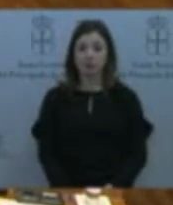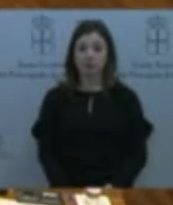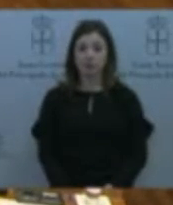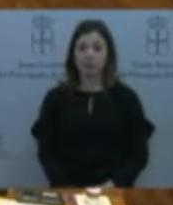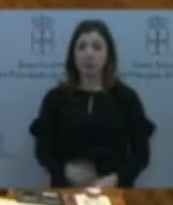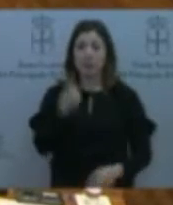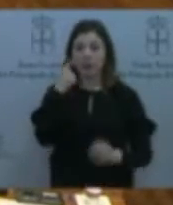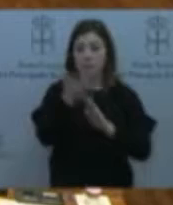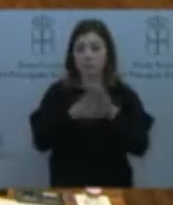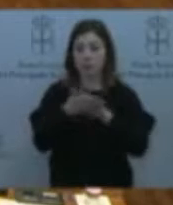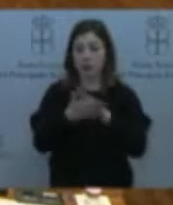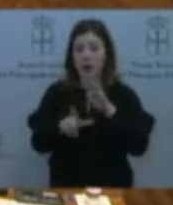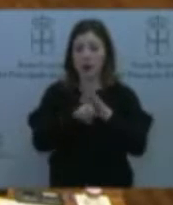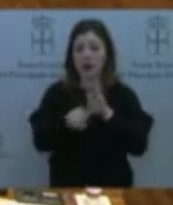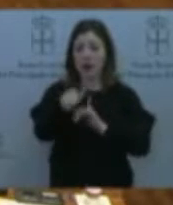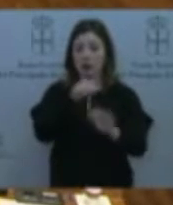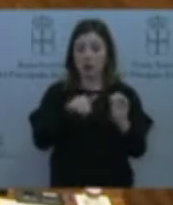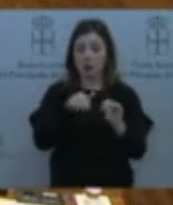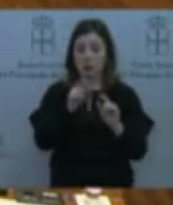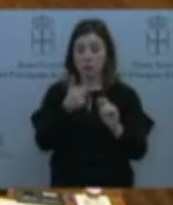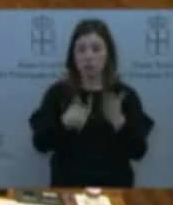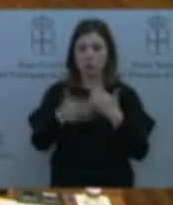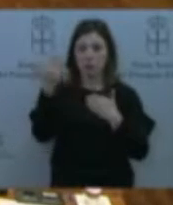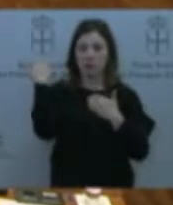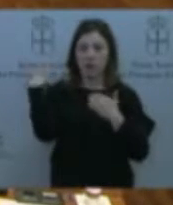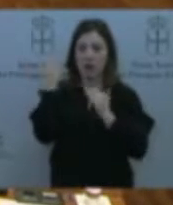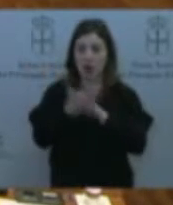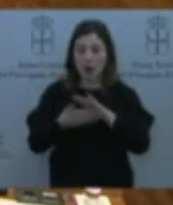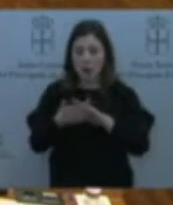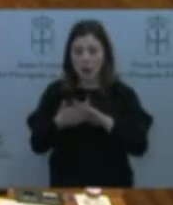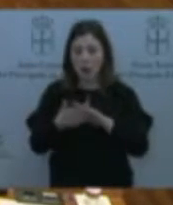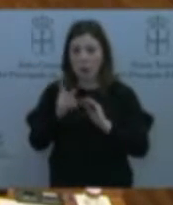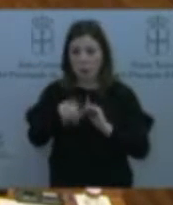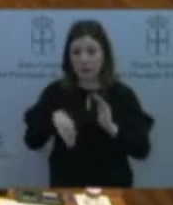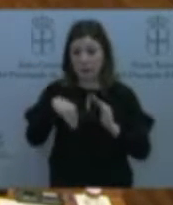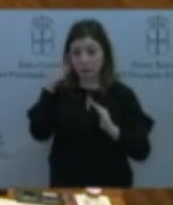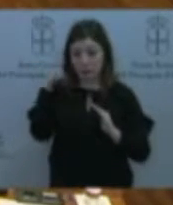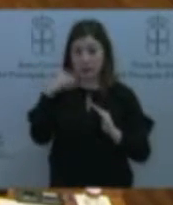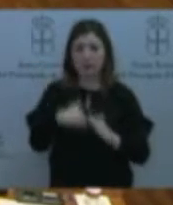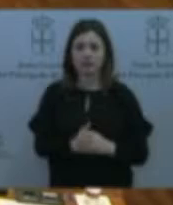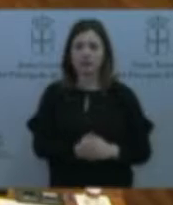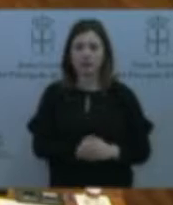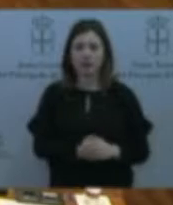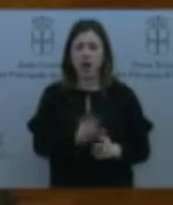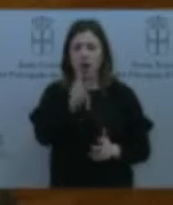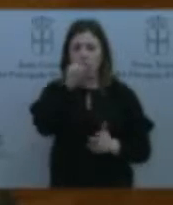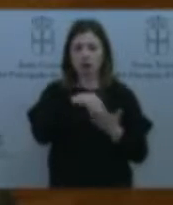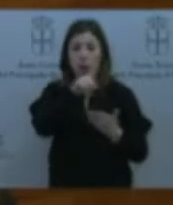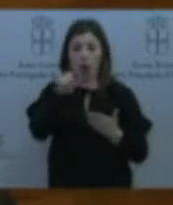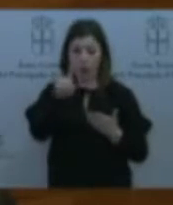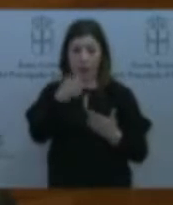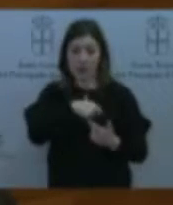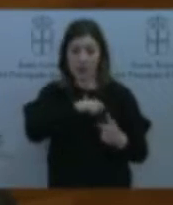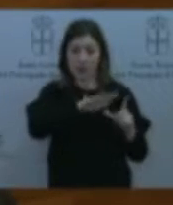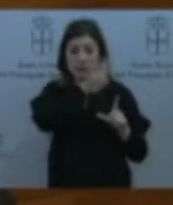atrás. Durante más de un mes, en 2011 en España y muchos meses más en el resto del Estado,